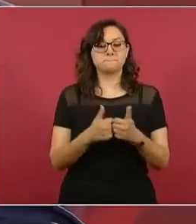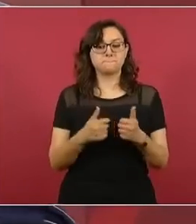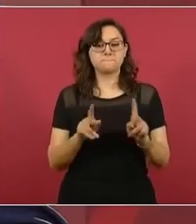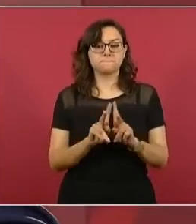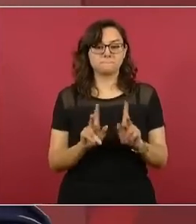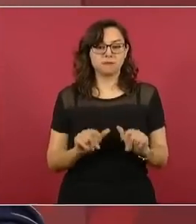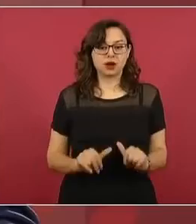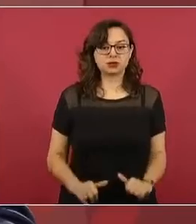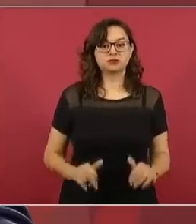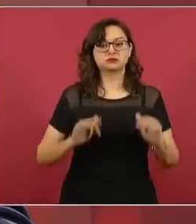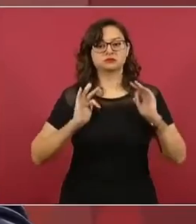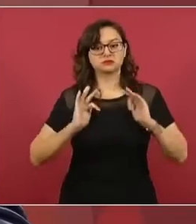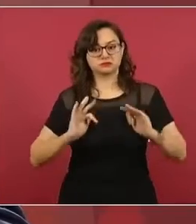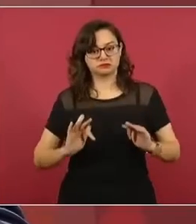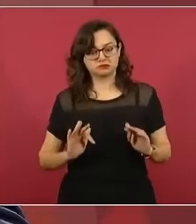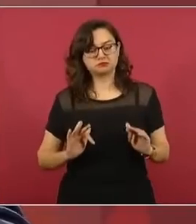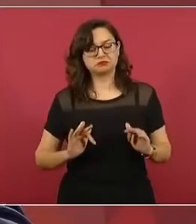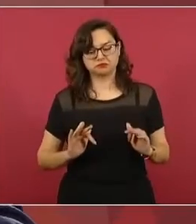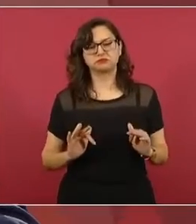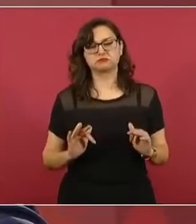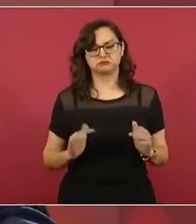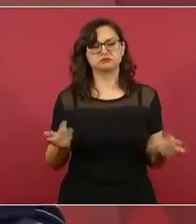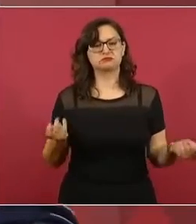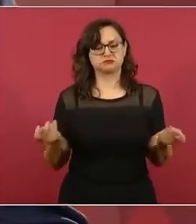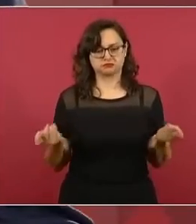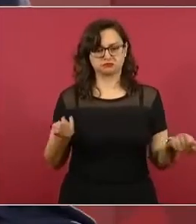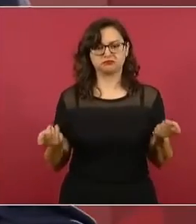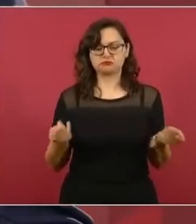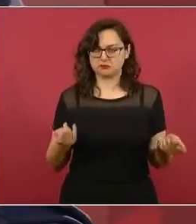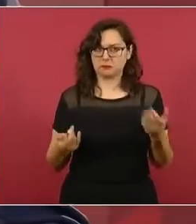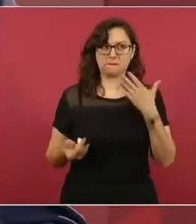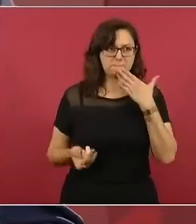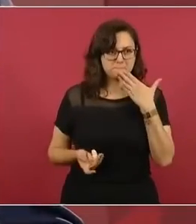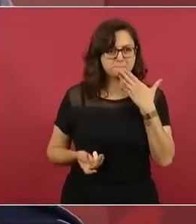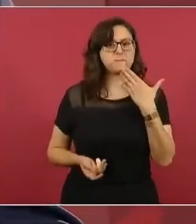país que ofrece